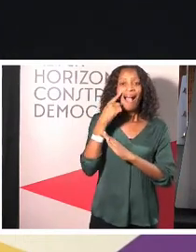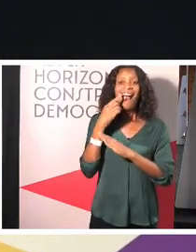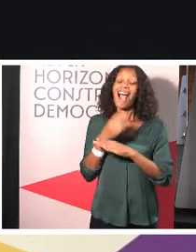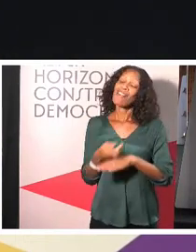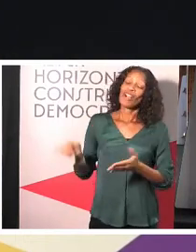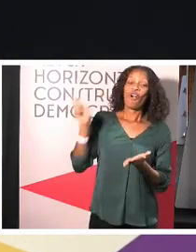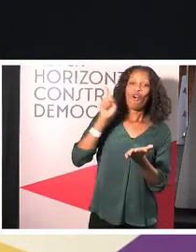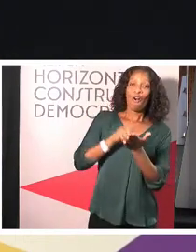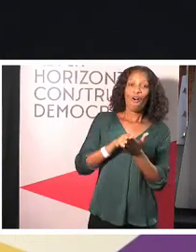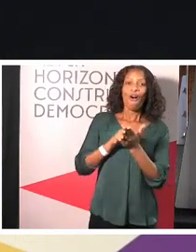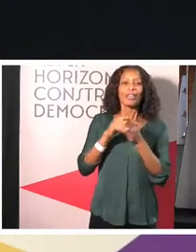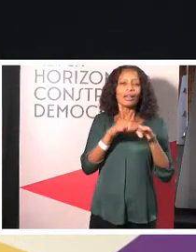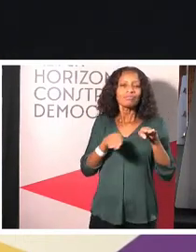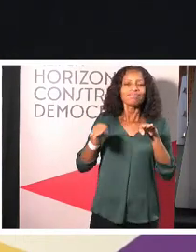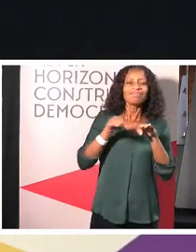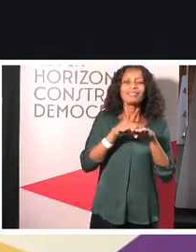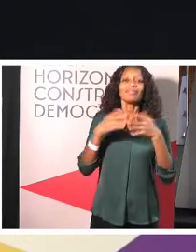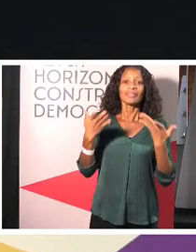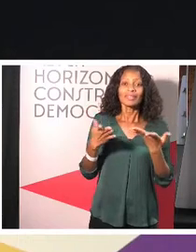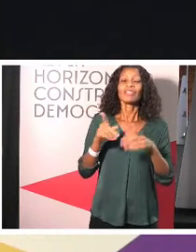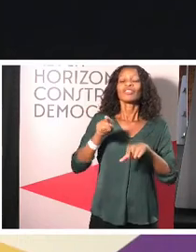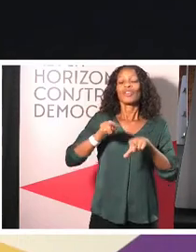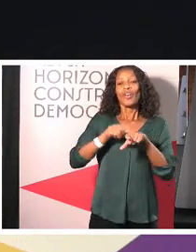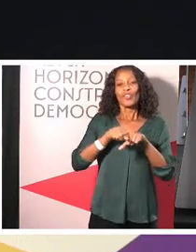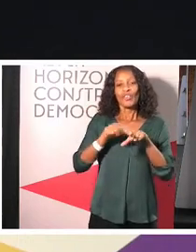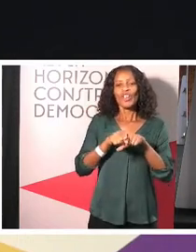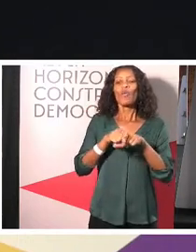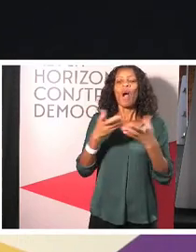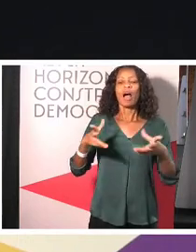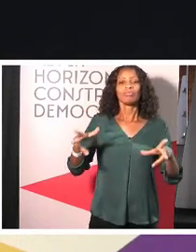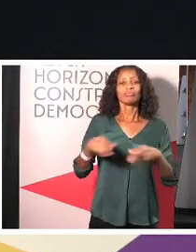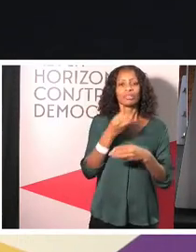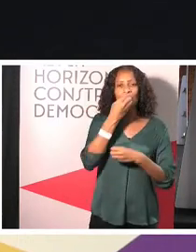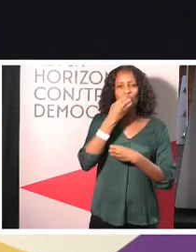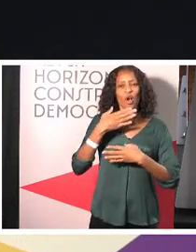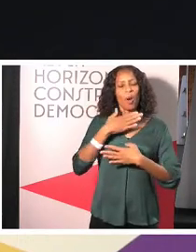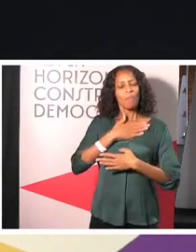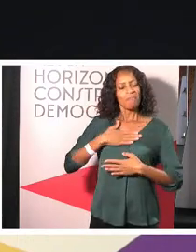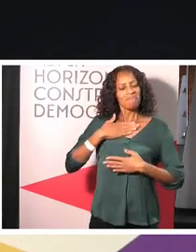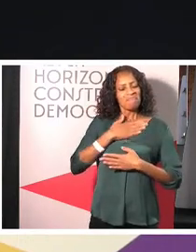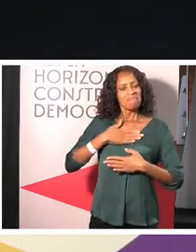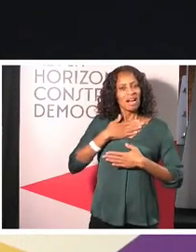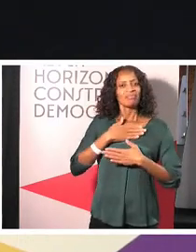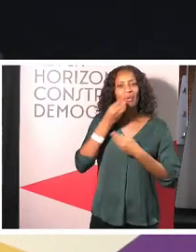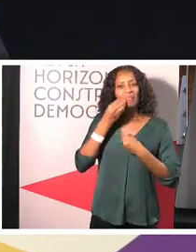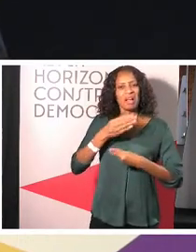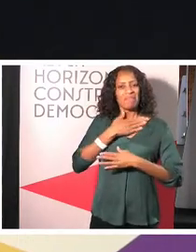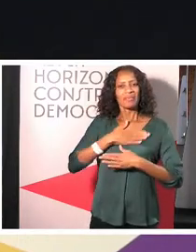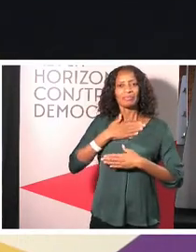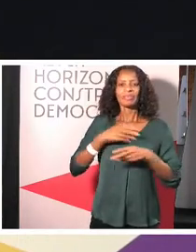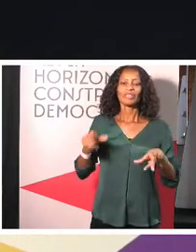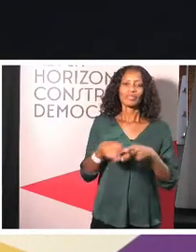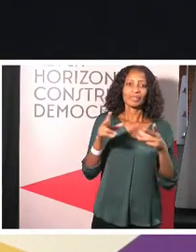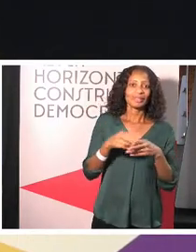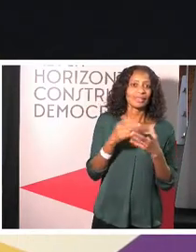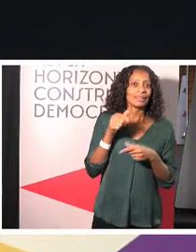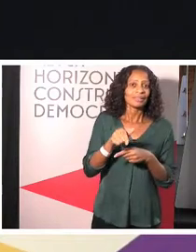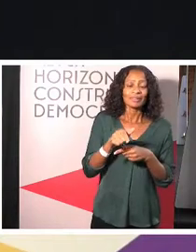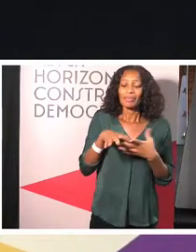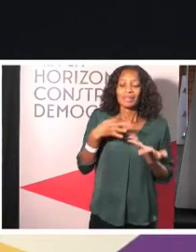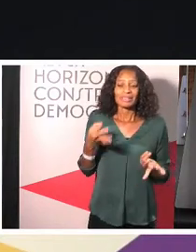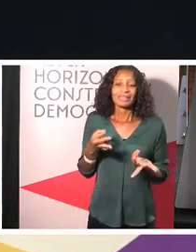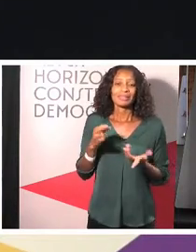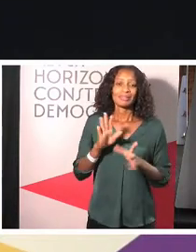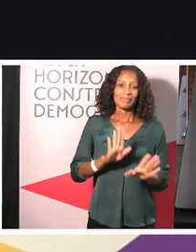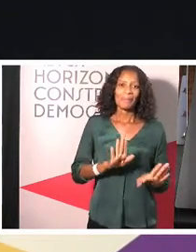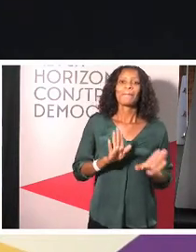el peso que tenía antes el estado del bienestar, y esas todas las propuestas políticas que tienen los partidos. Y yo creo que eso no va a ocurrir nunca. O sea, y aunque atemos a las